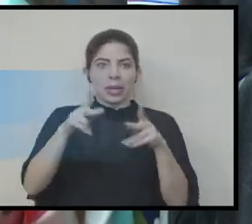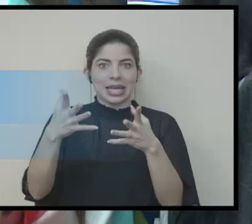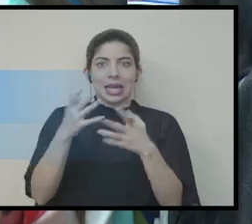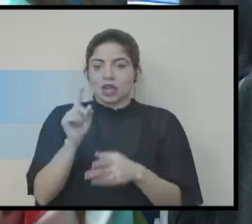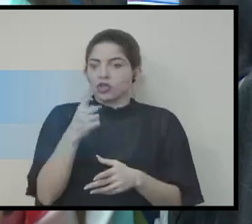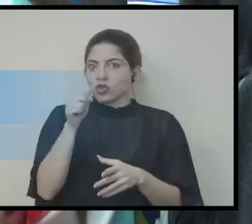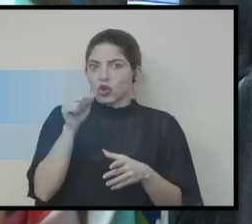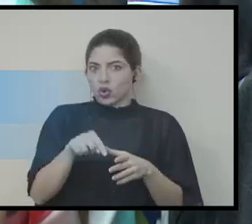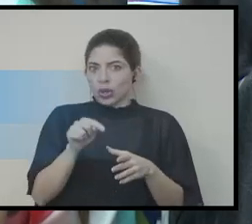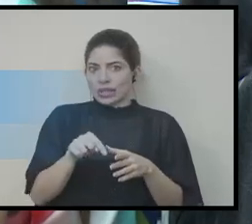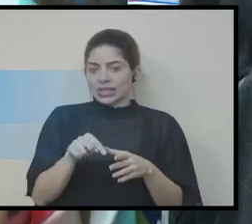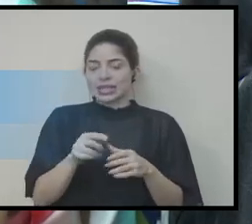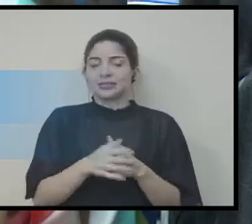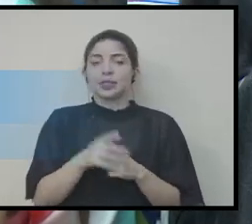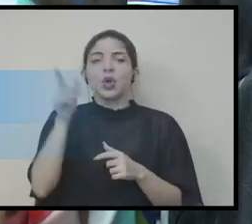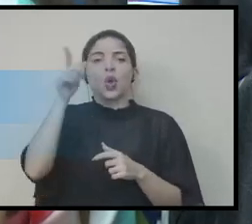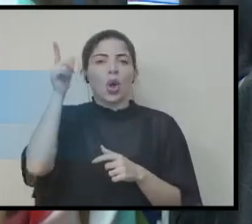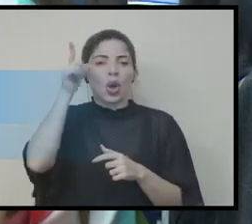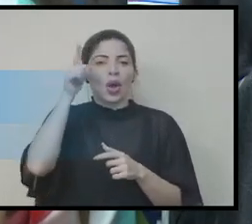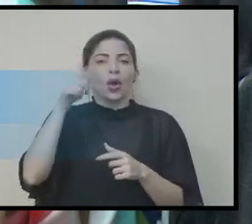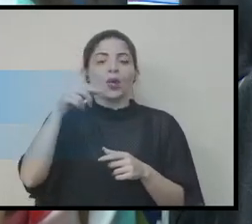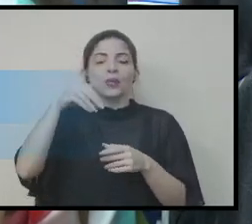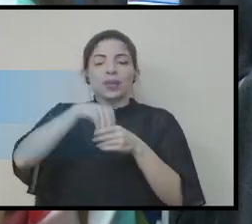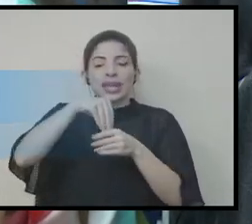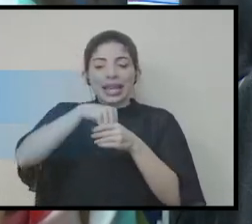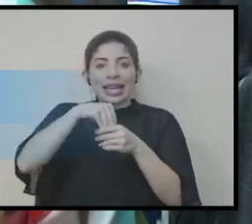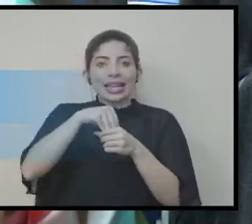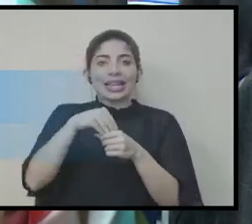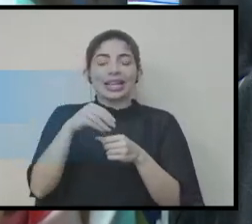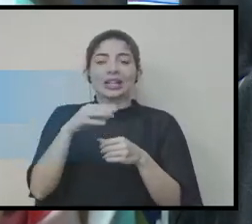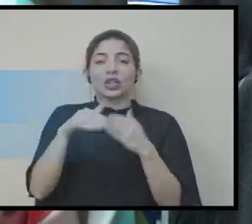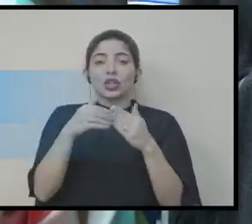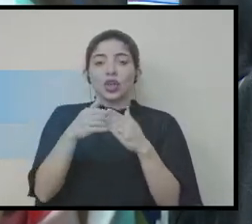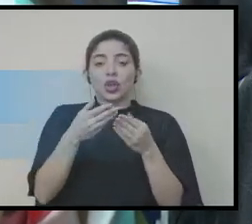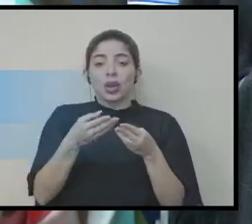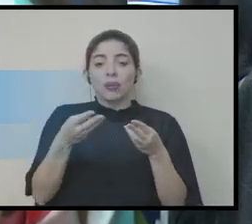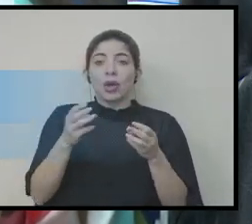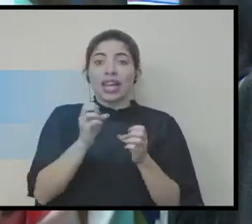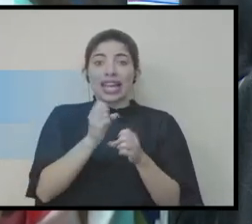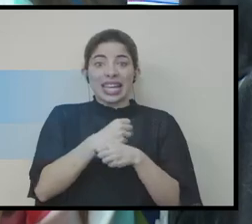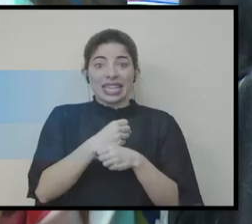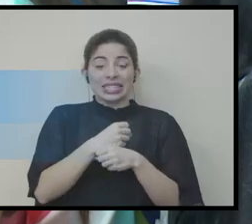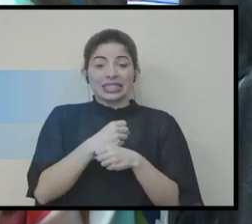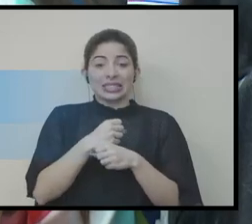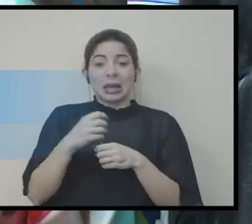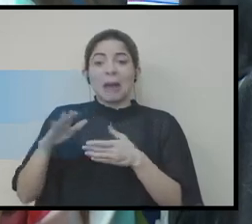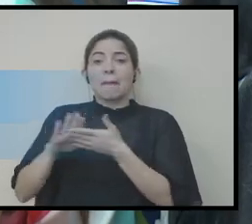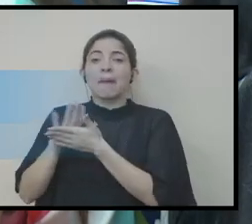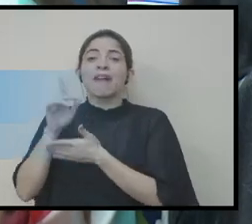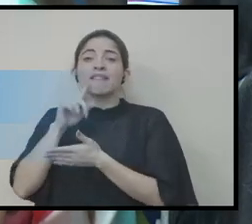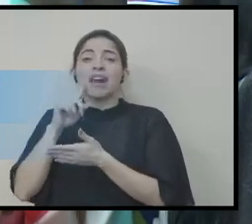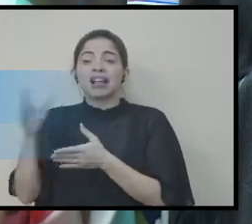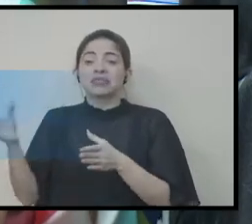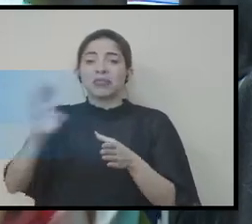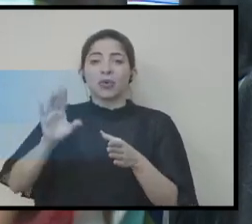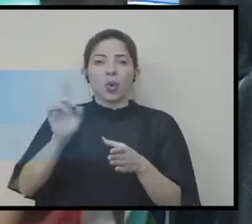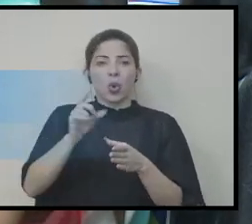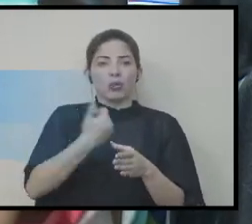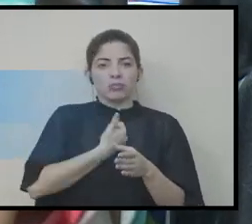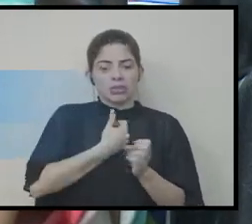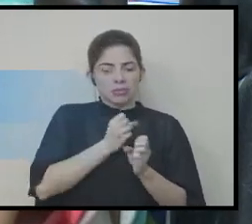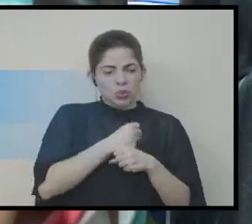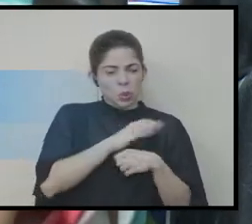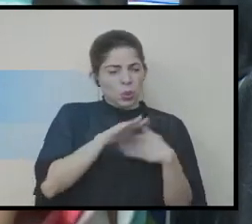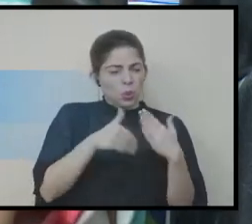gente. Obviamente los ingredientes son completamente, ¿verdad? No son hechos de premezclas ni nada. Sí tenemos